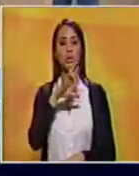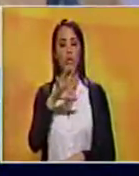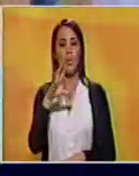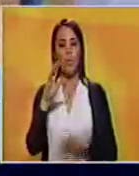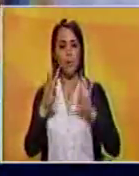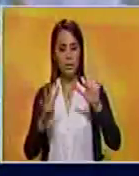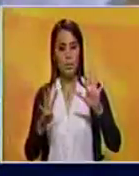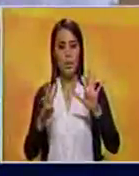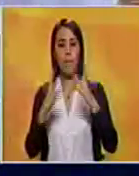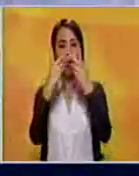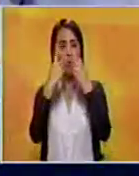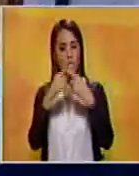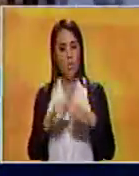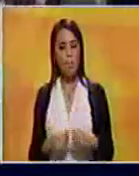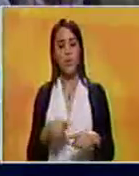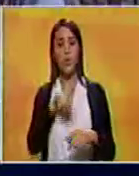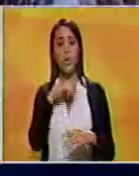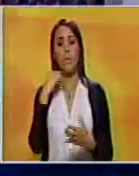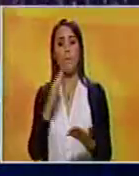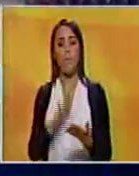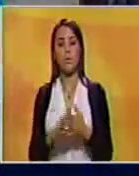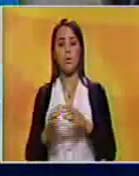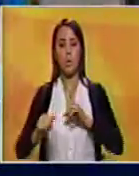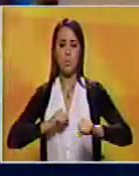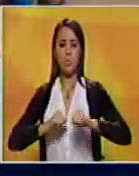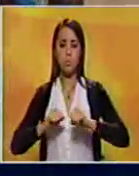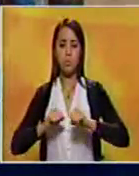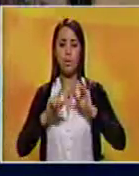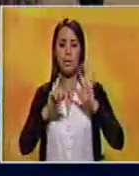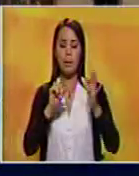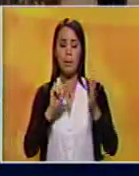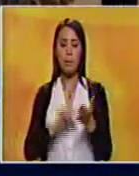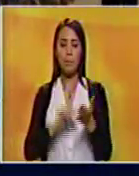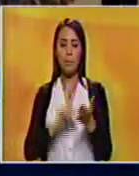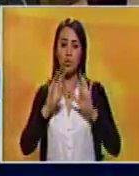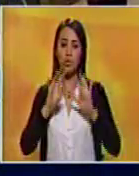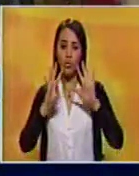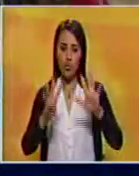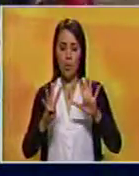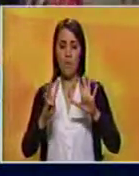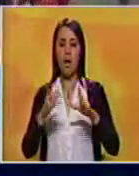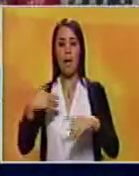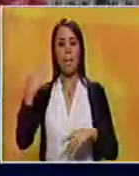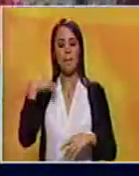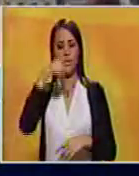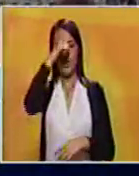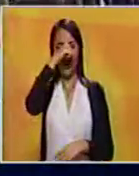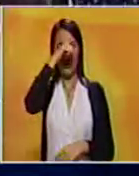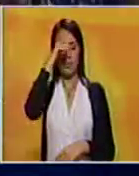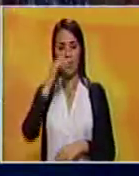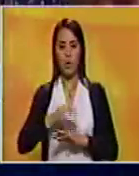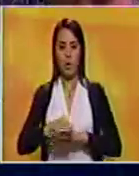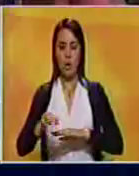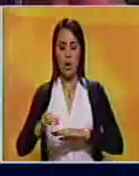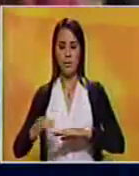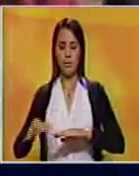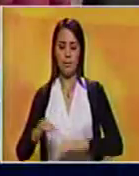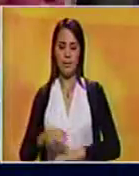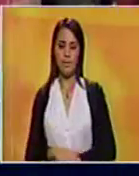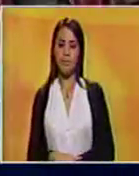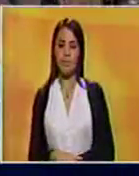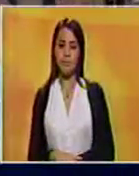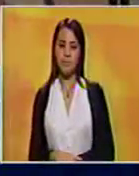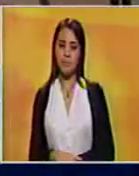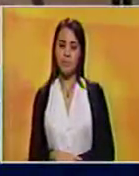259 el número de muertos por el terremoto de magnitud 6.9 que azotó el pasado domingo la isla de Lombok y al